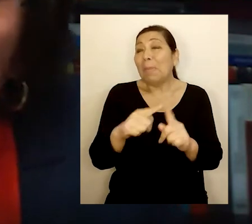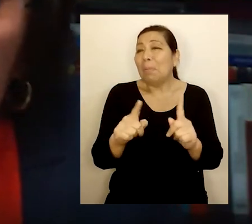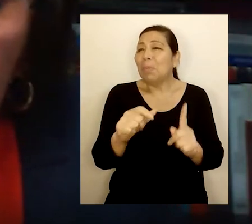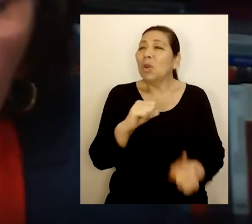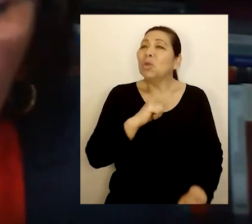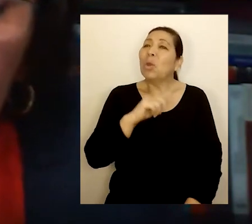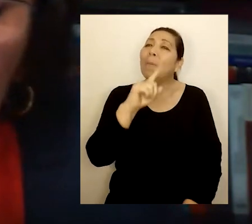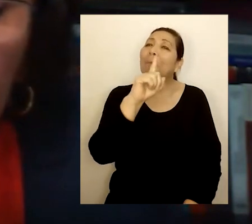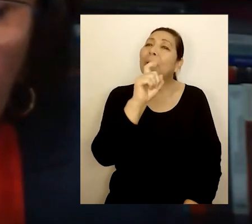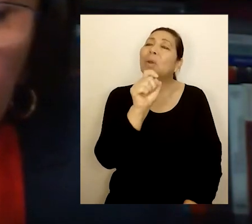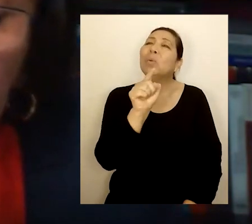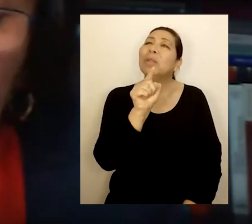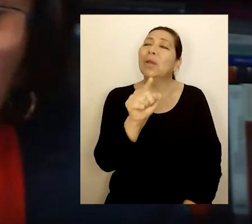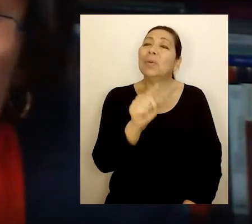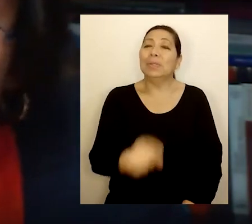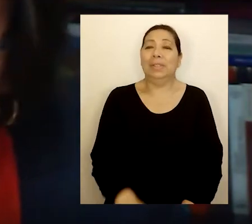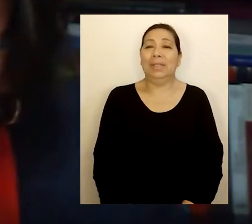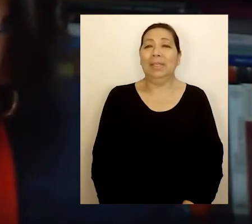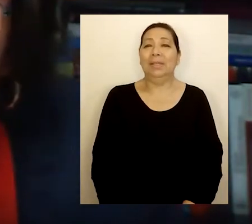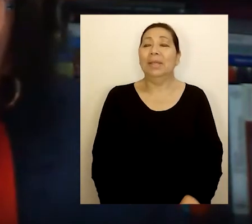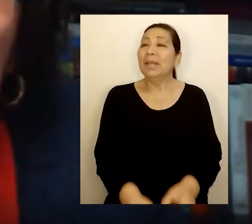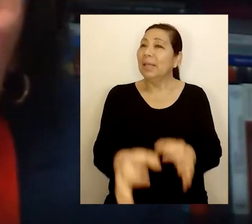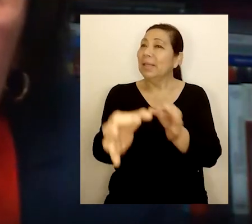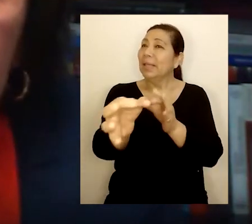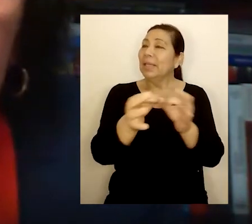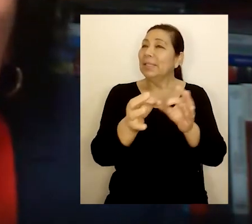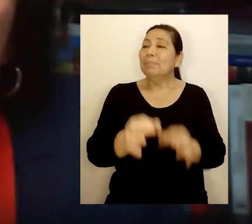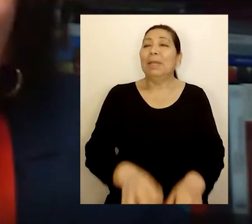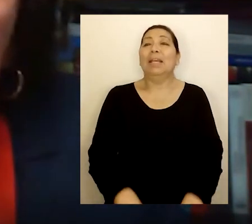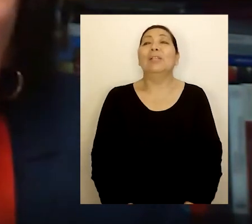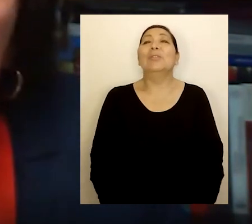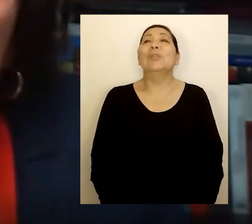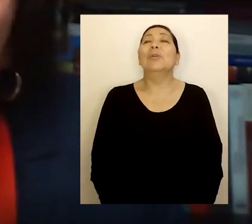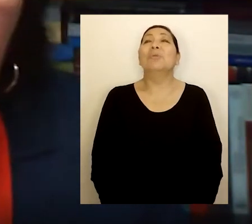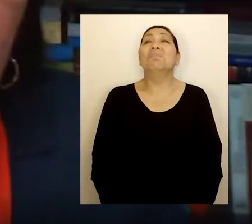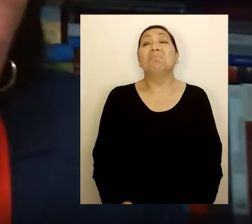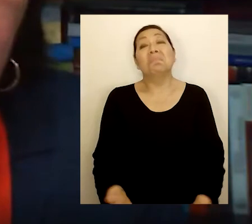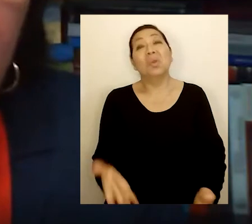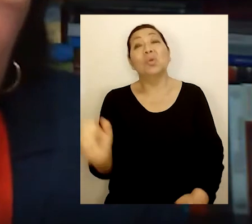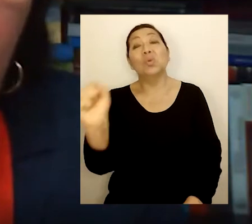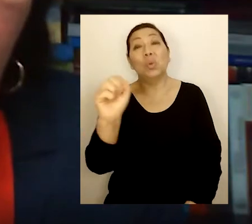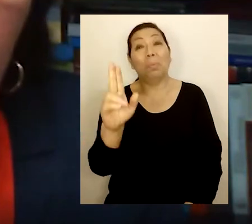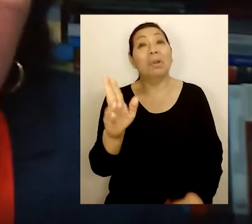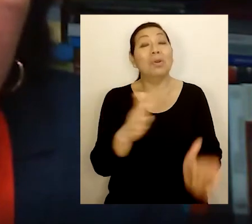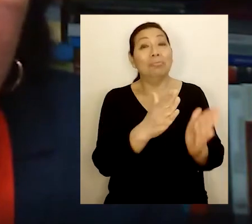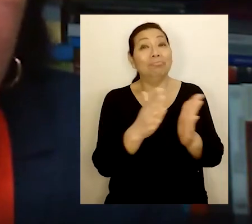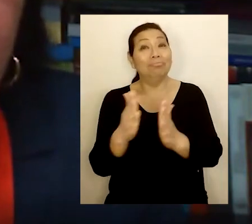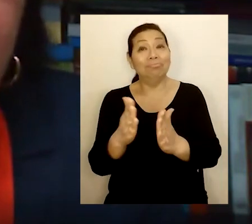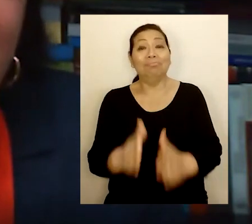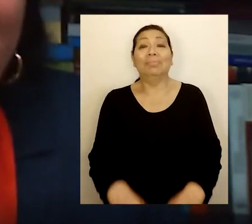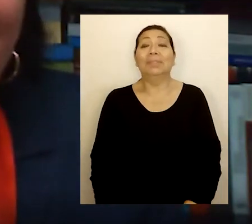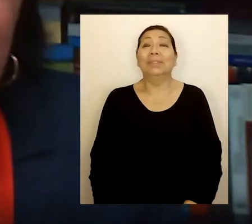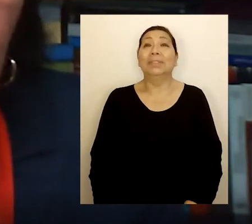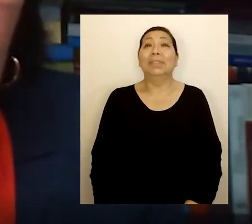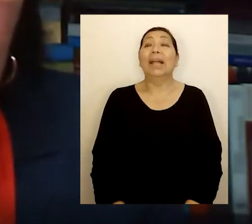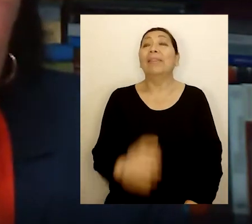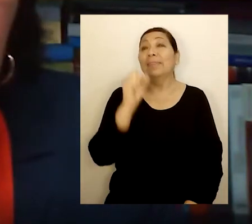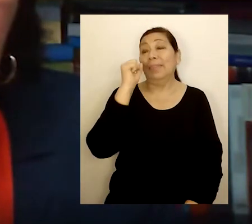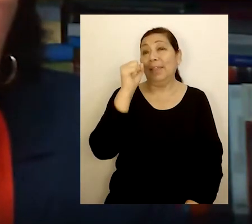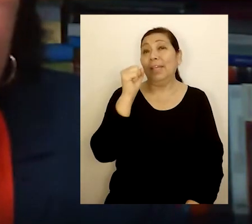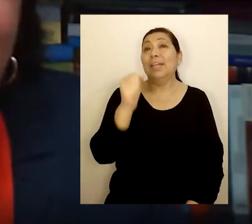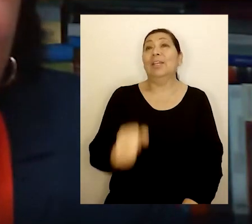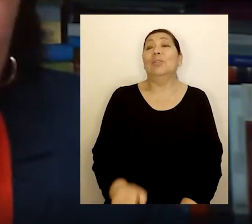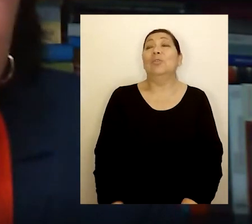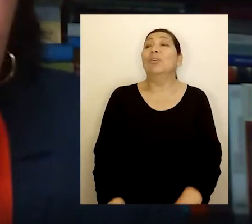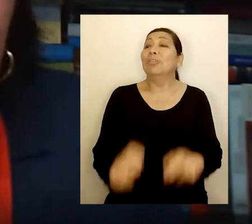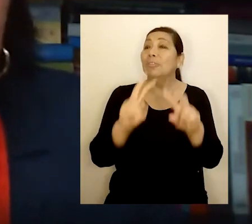embargo, yo le quiero consultar para que nos dé mayores luces. Bueno, la Suprema es una corte de derecho, es una